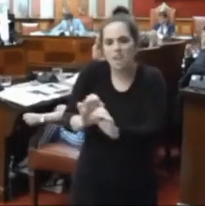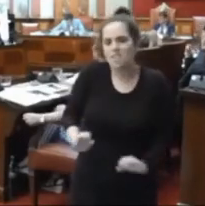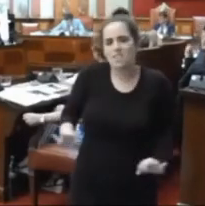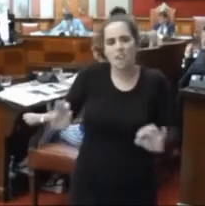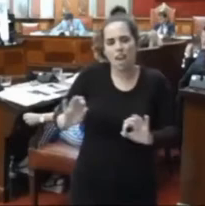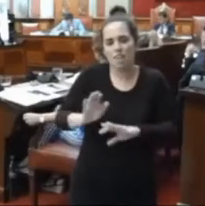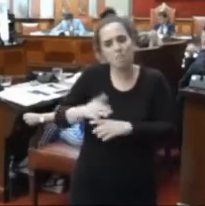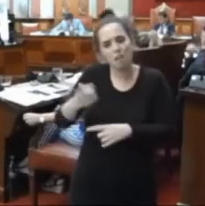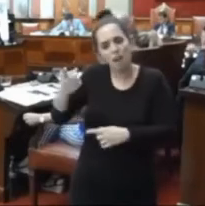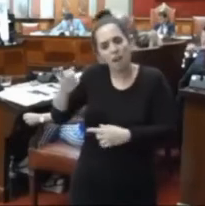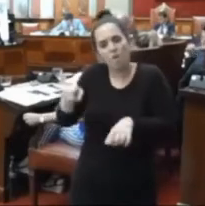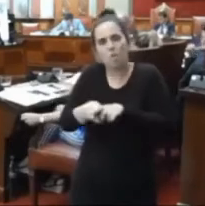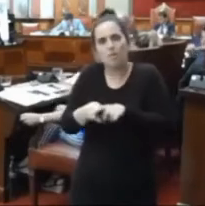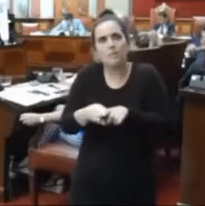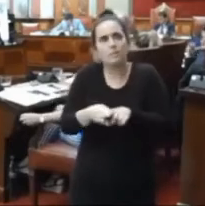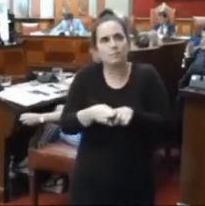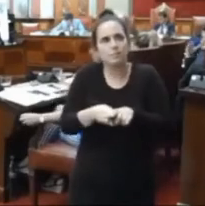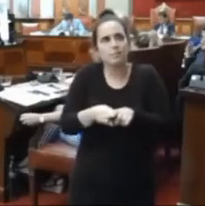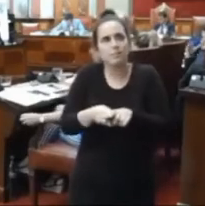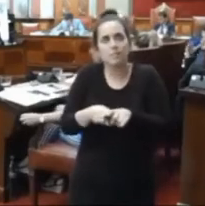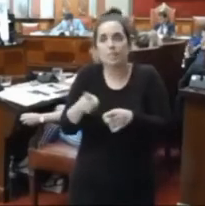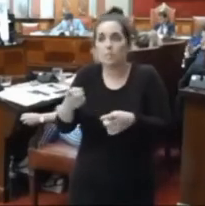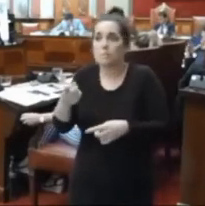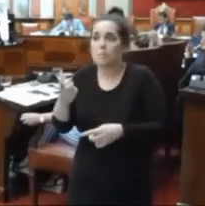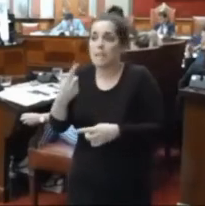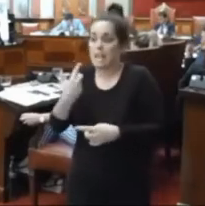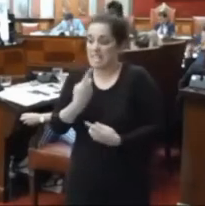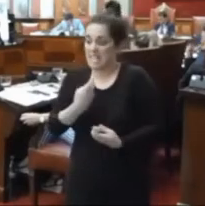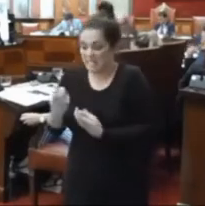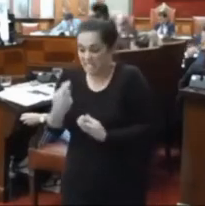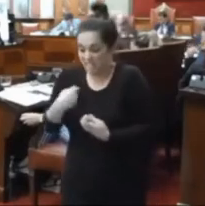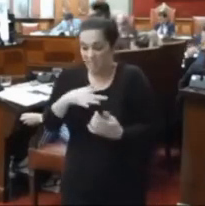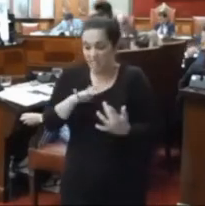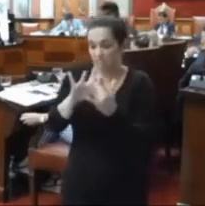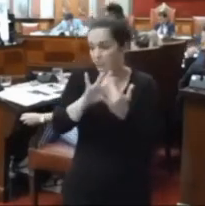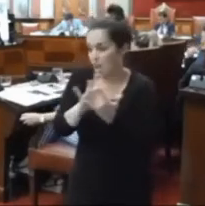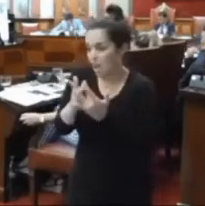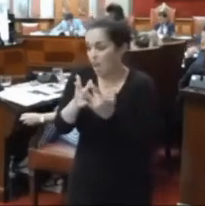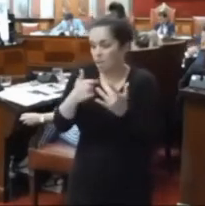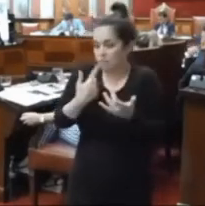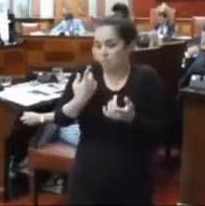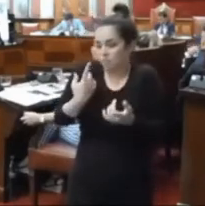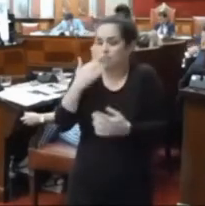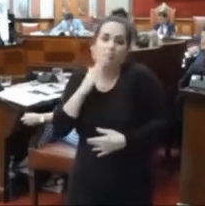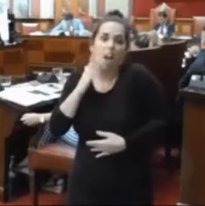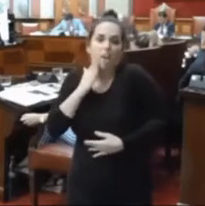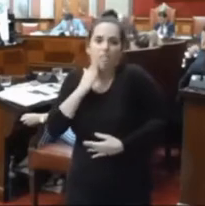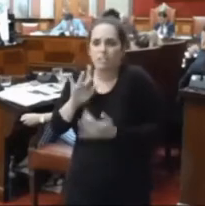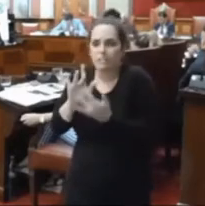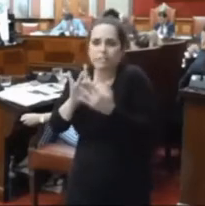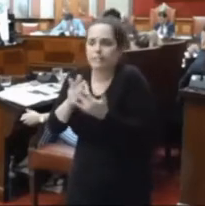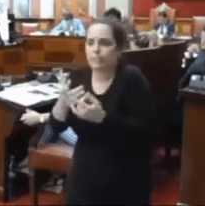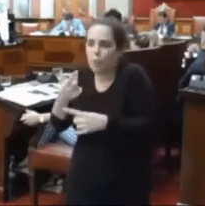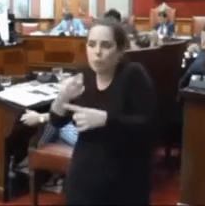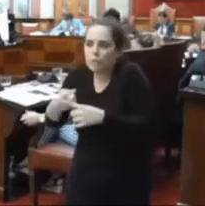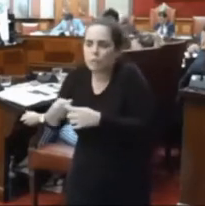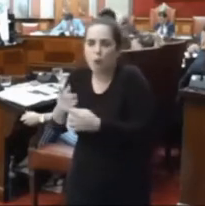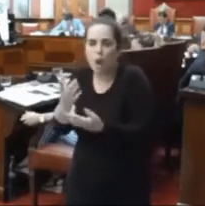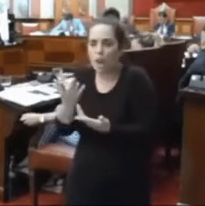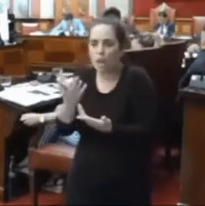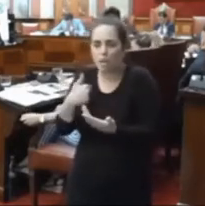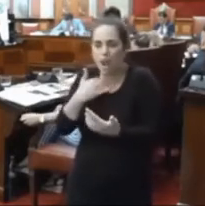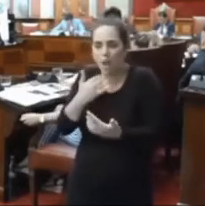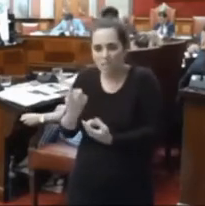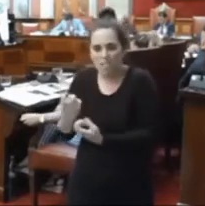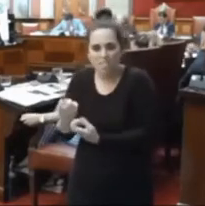de manera positiva sus necesidades relacionales de vinculación afectiva y sexual. Es evidente, creo que es